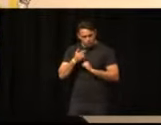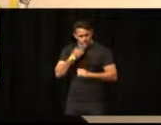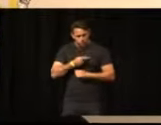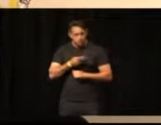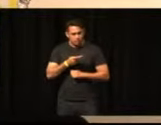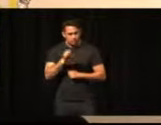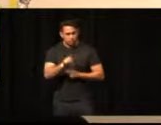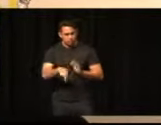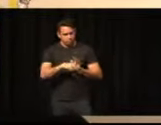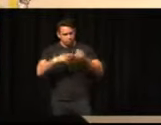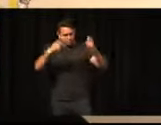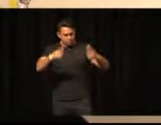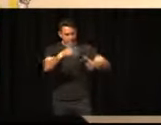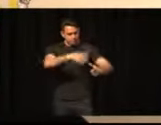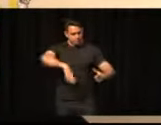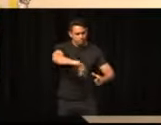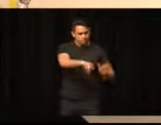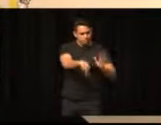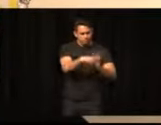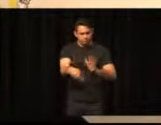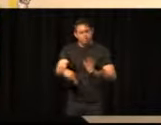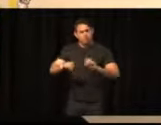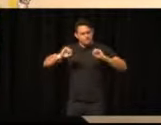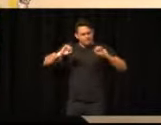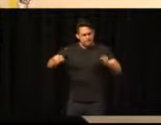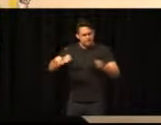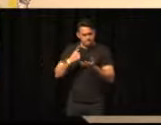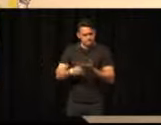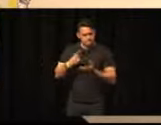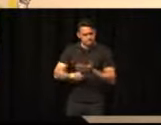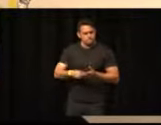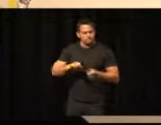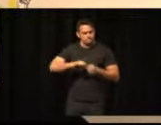califican los espacios públicos para la práctica,